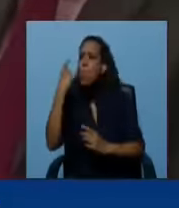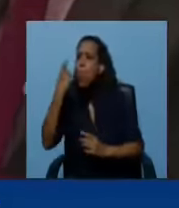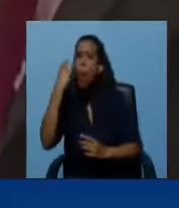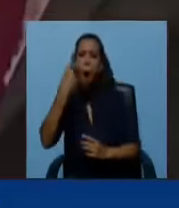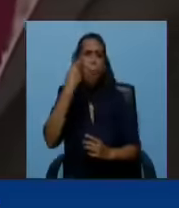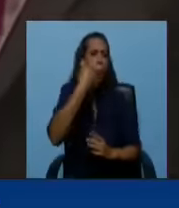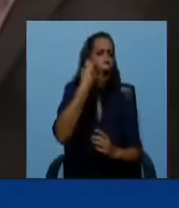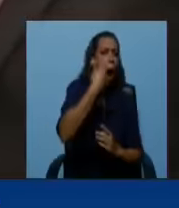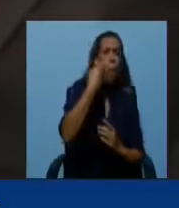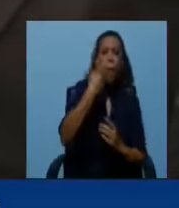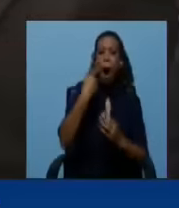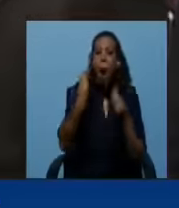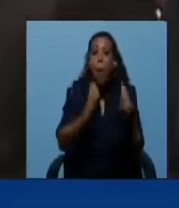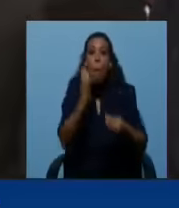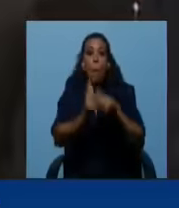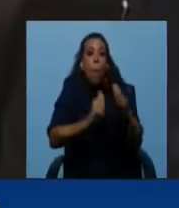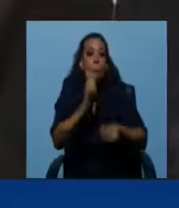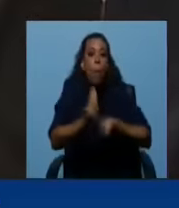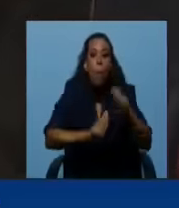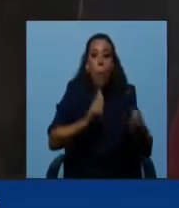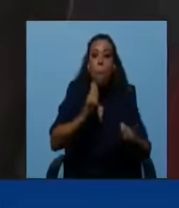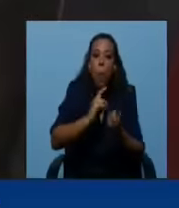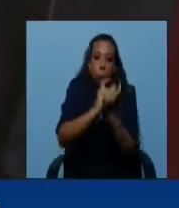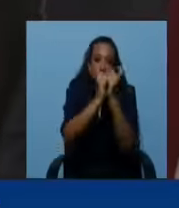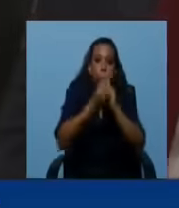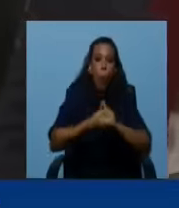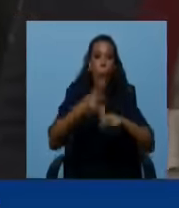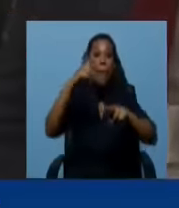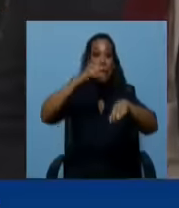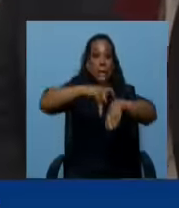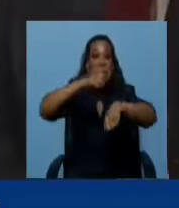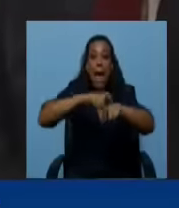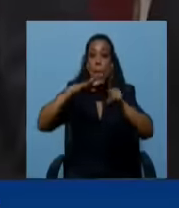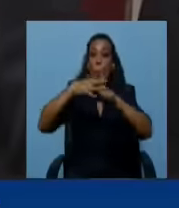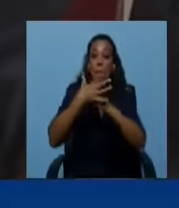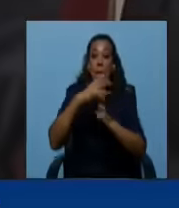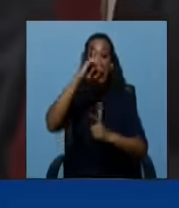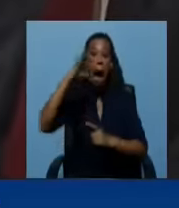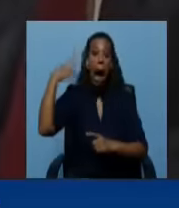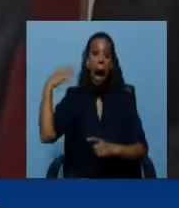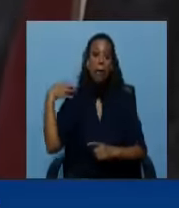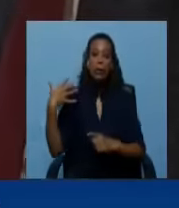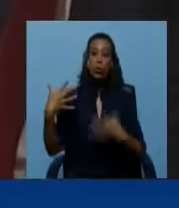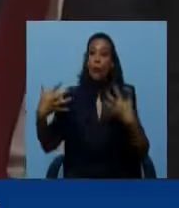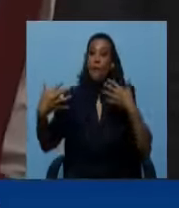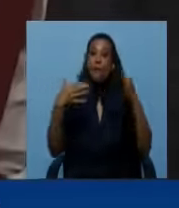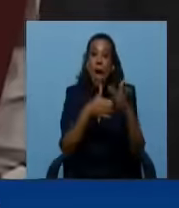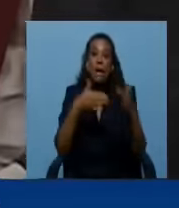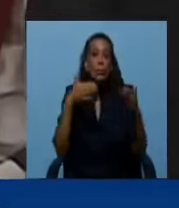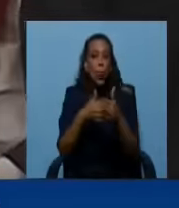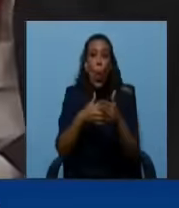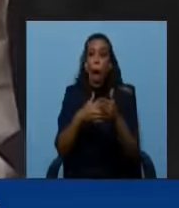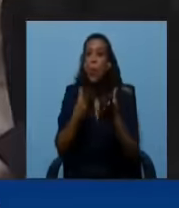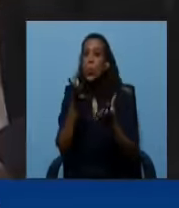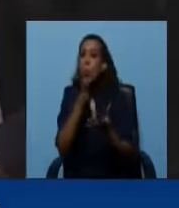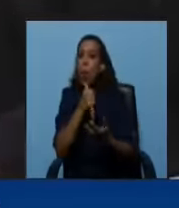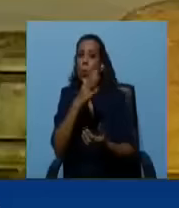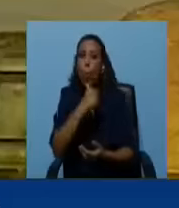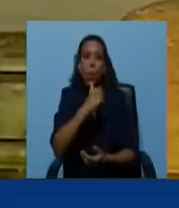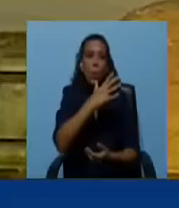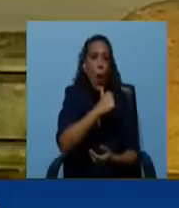fórmulas para transitar esos momentos, enfrentar las crisis que empezábamos a